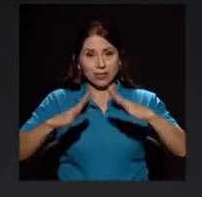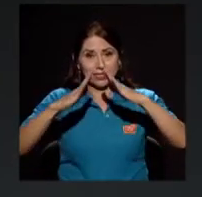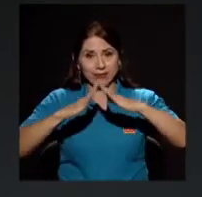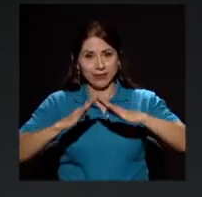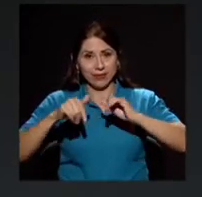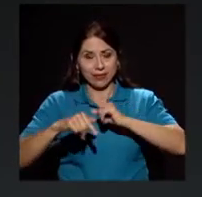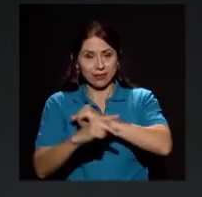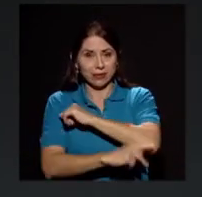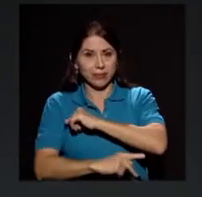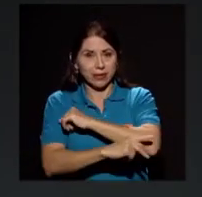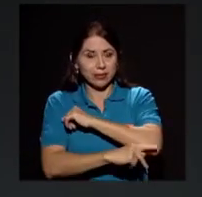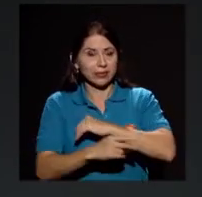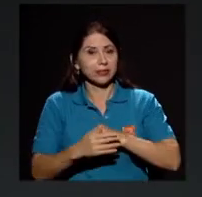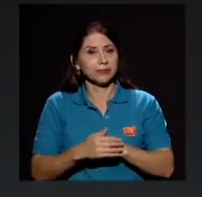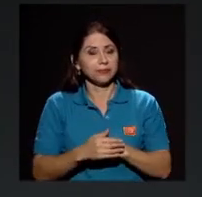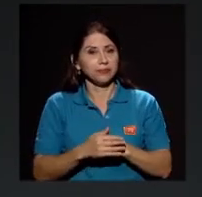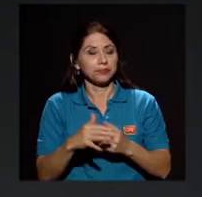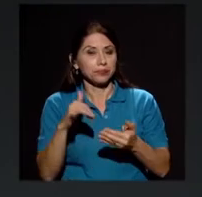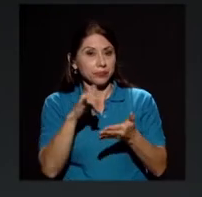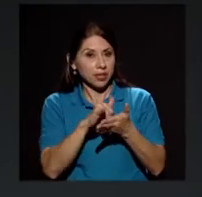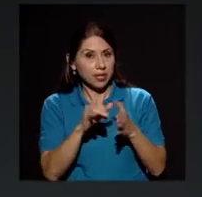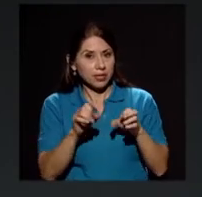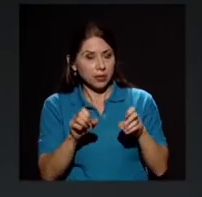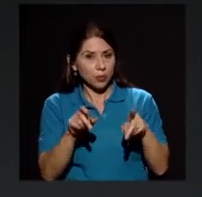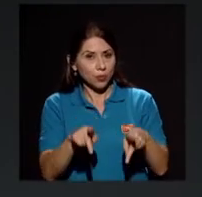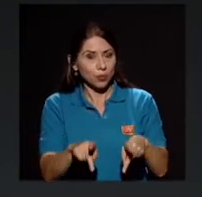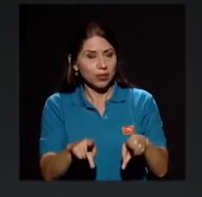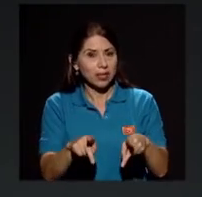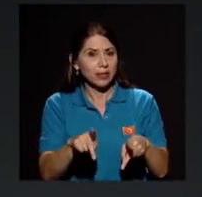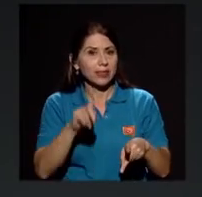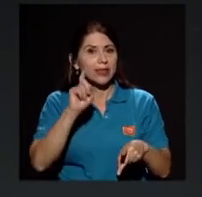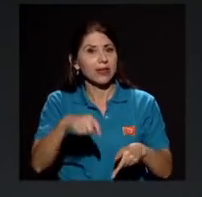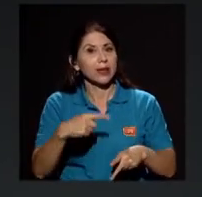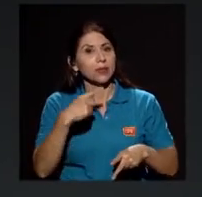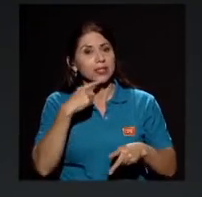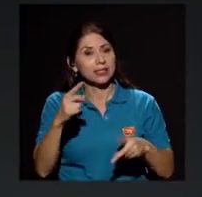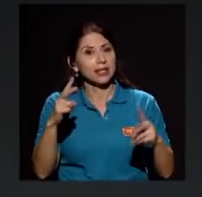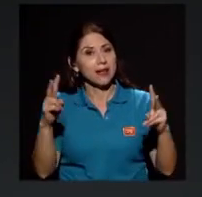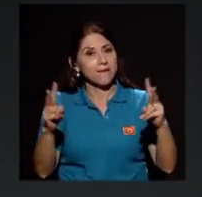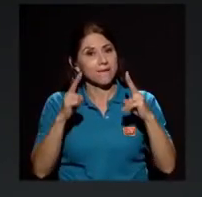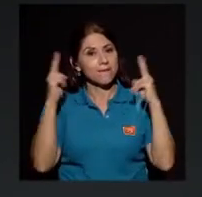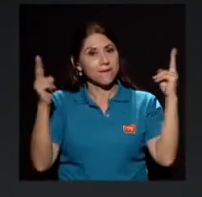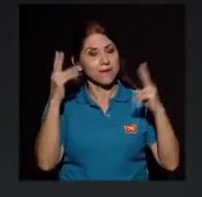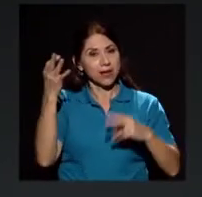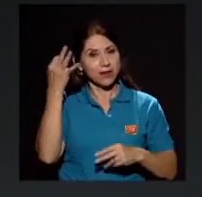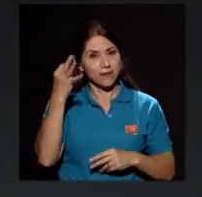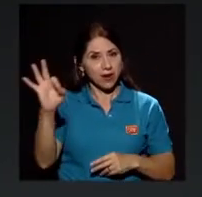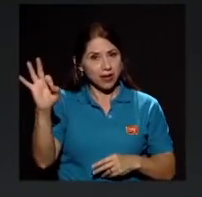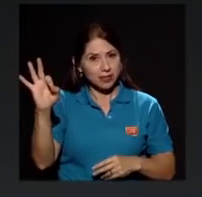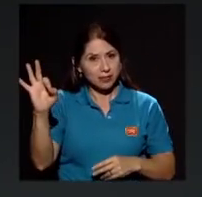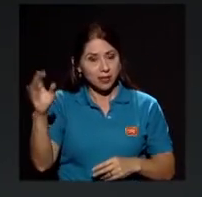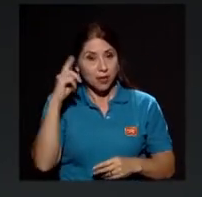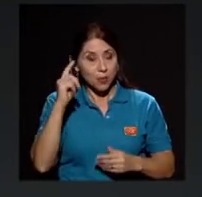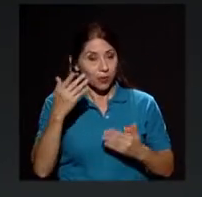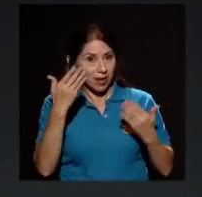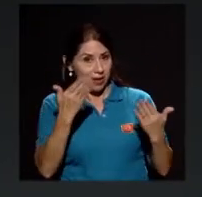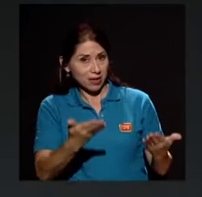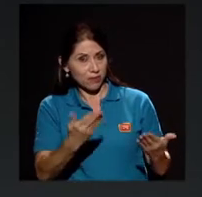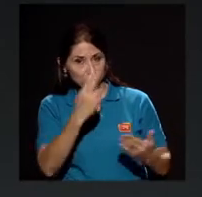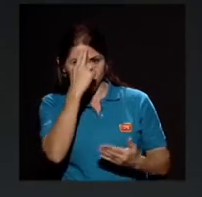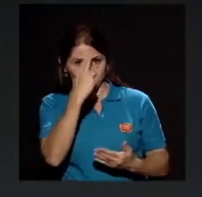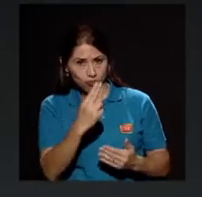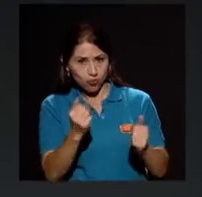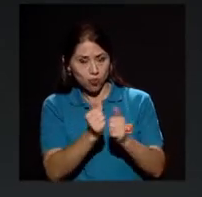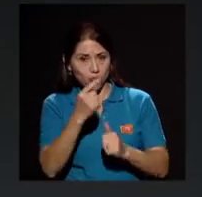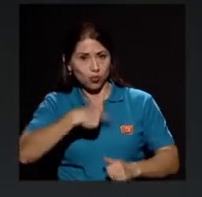esta ocasión deberíamos poder decir viva la france porque tenemos el privilegio de tener con nosotros